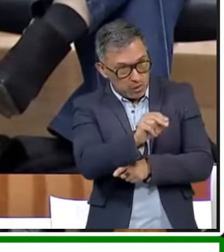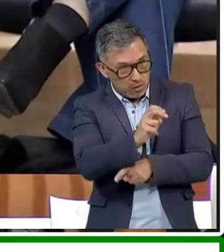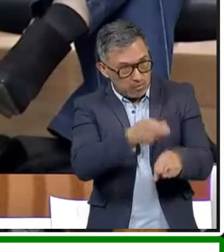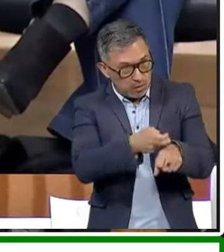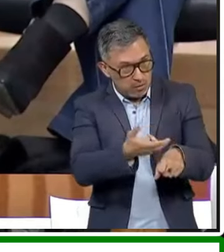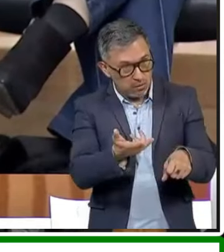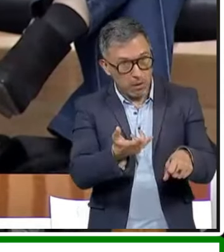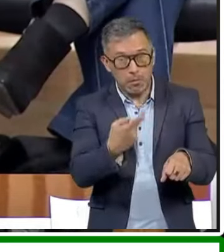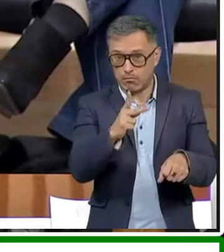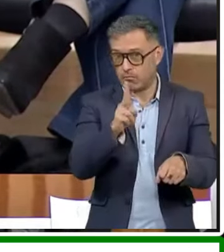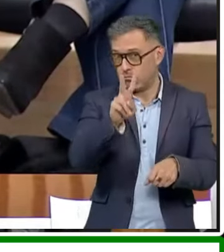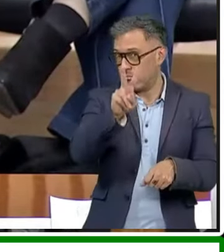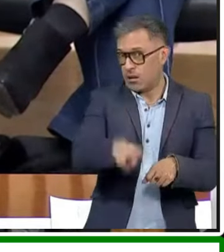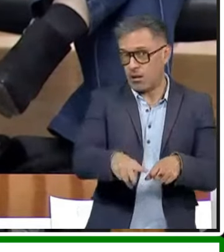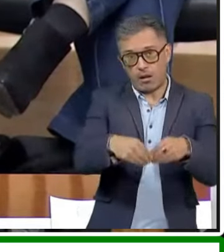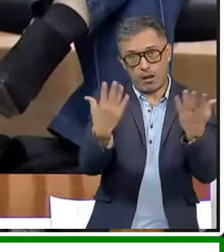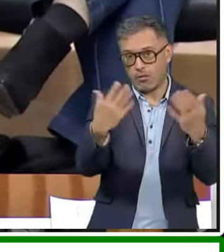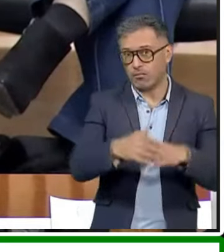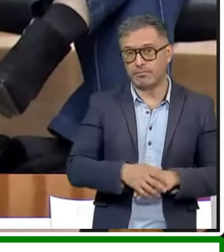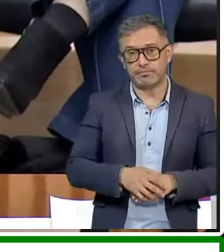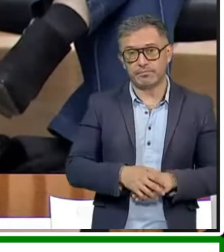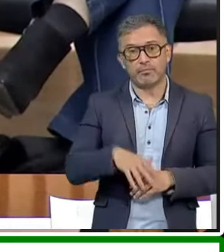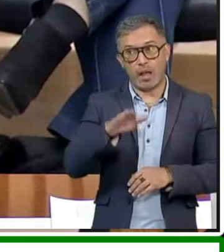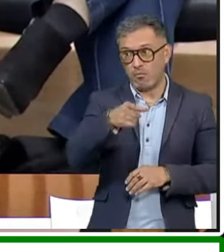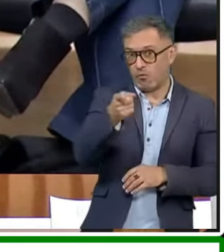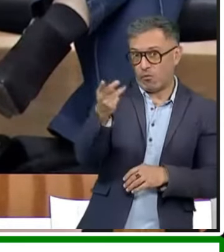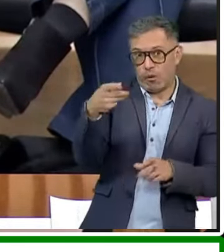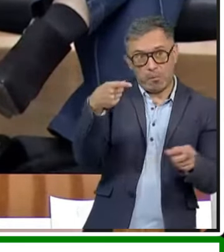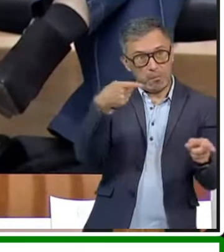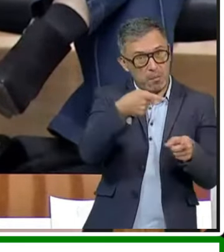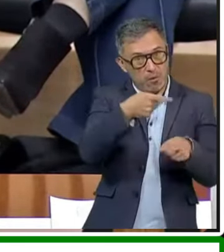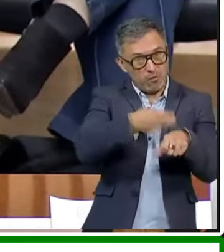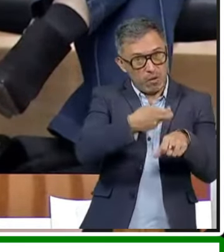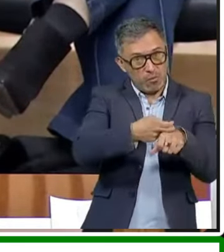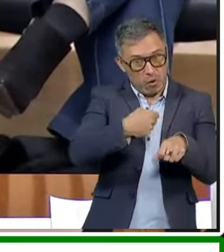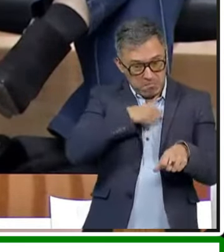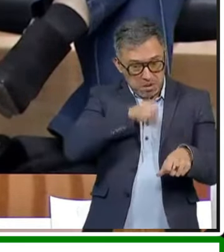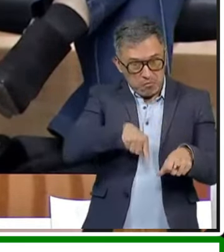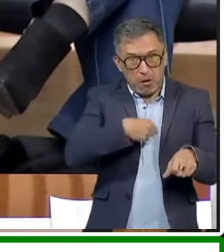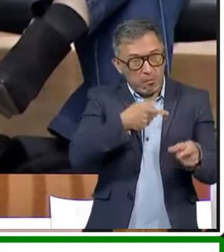claro, pues que si se lo han dicho, como se lo estoy diciendo yo ahora, pues no atiende nada.